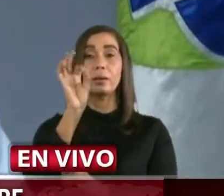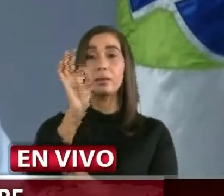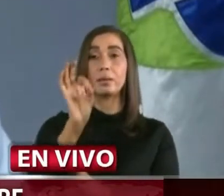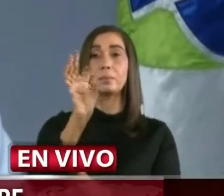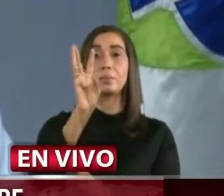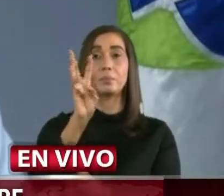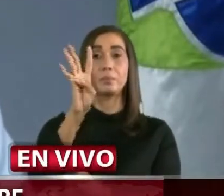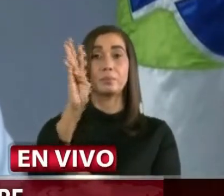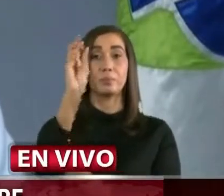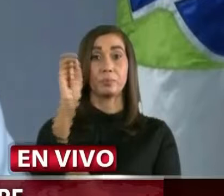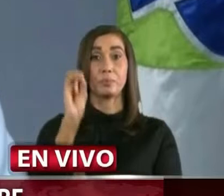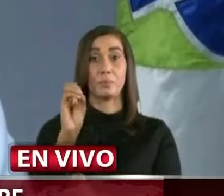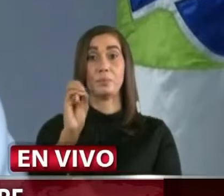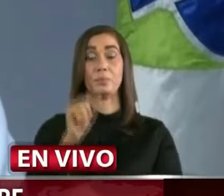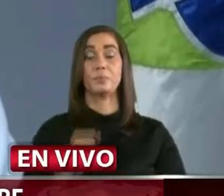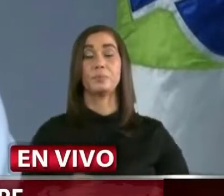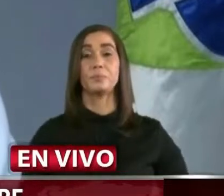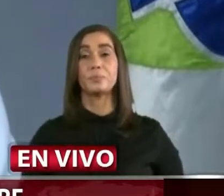40.64%.